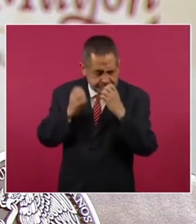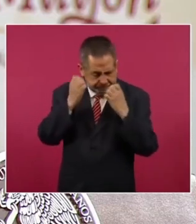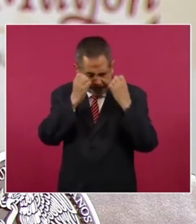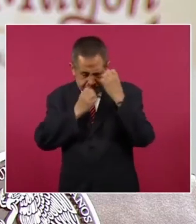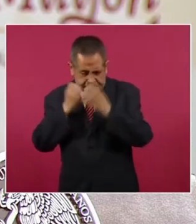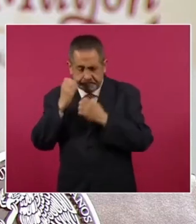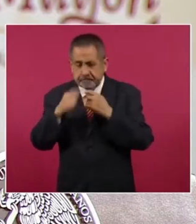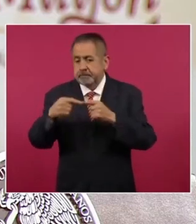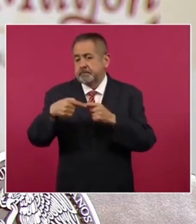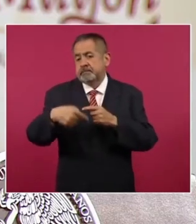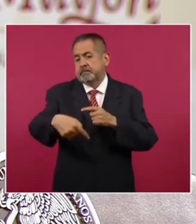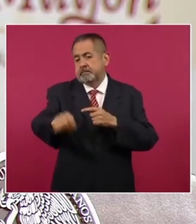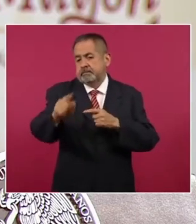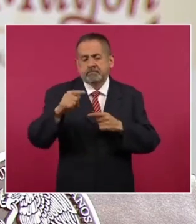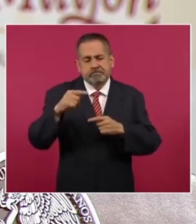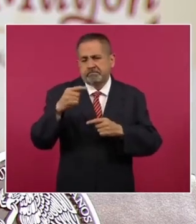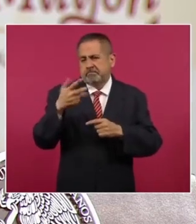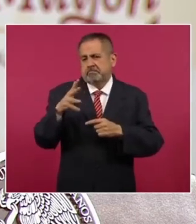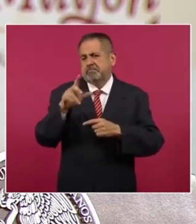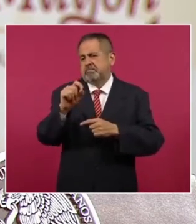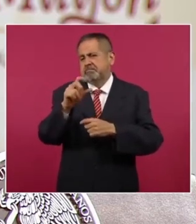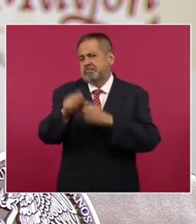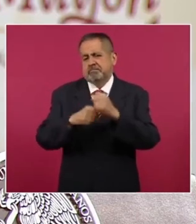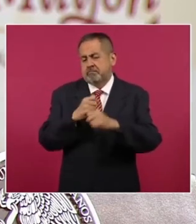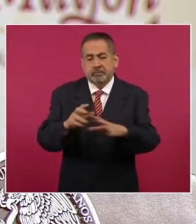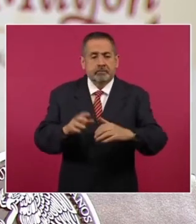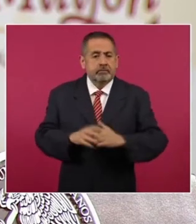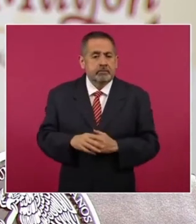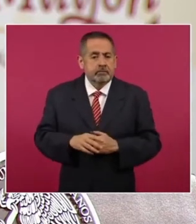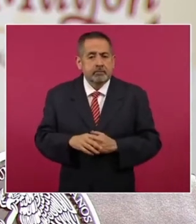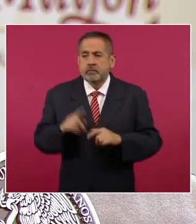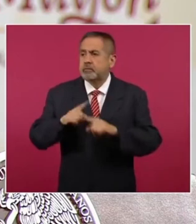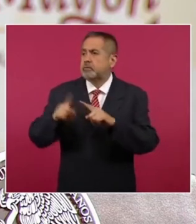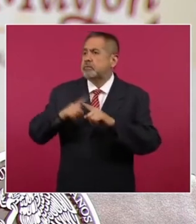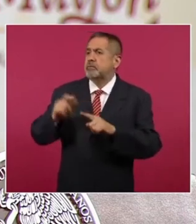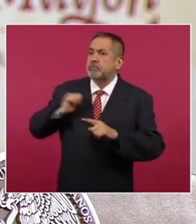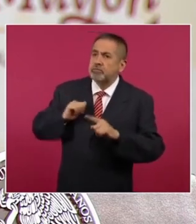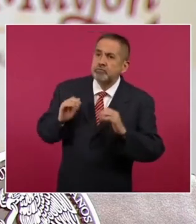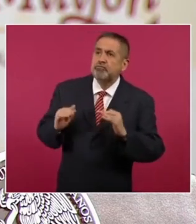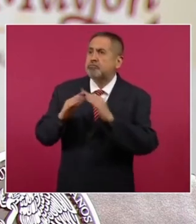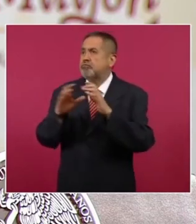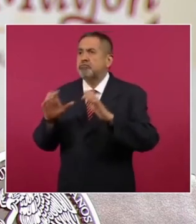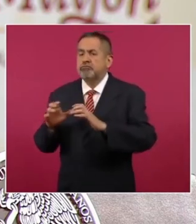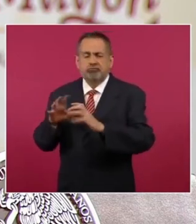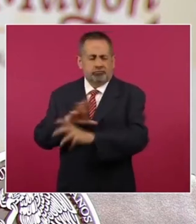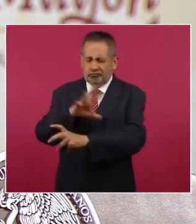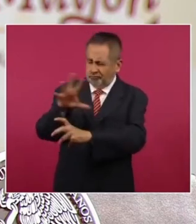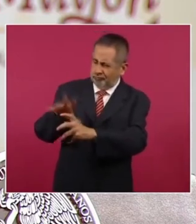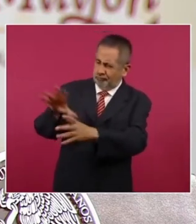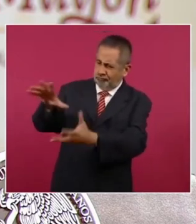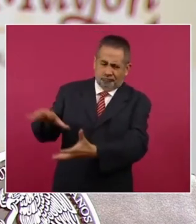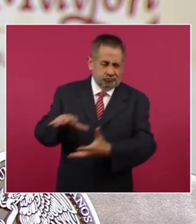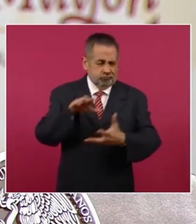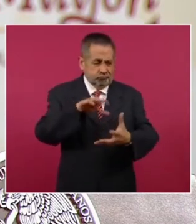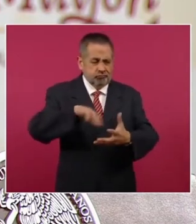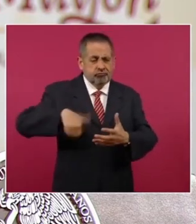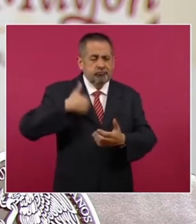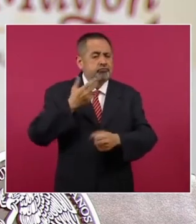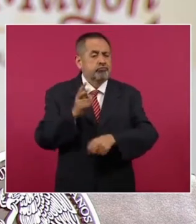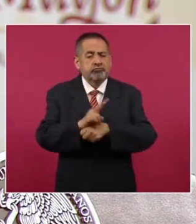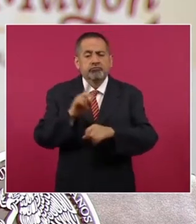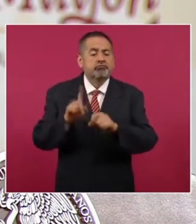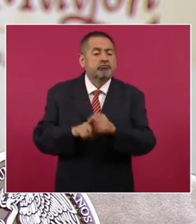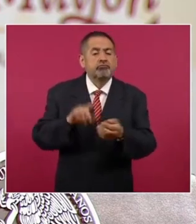durante las próximas décadas. Los bienes muebles recuperados se encuentran resguardados y actualmente son